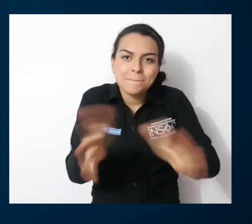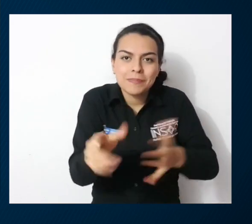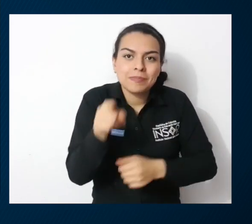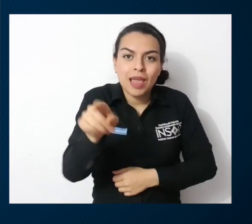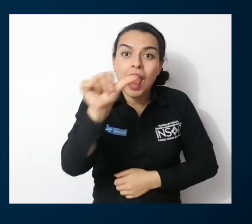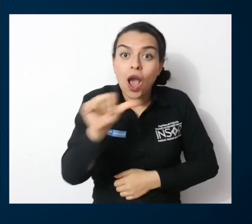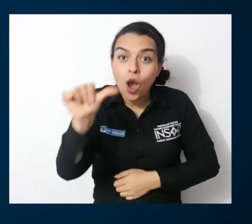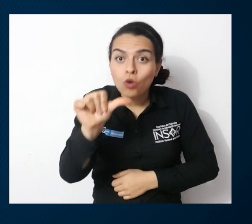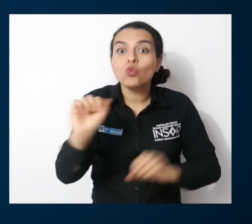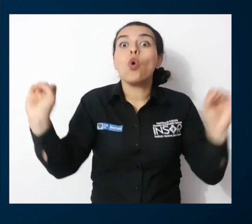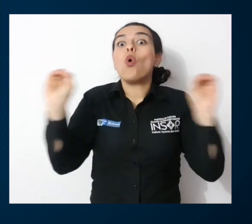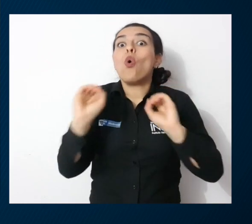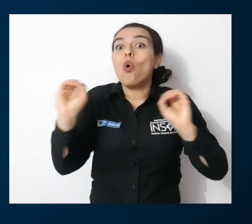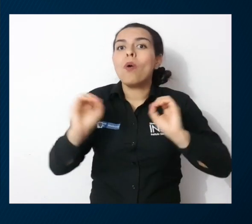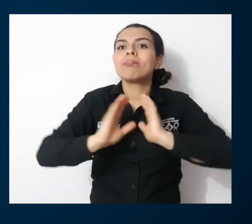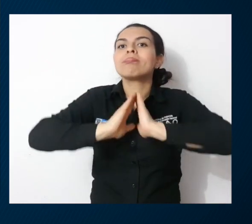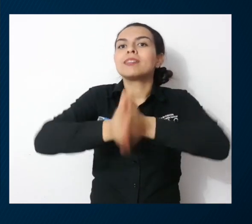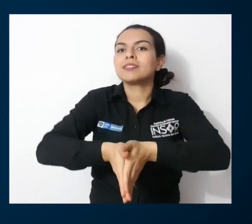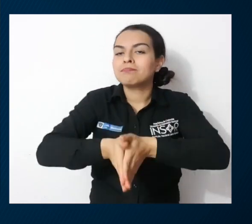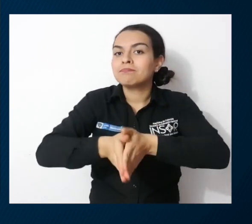o quizás en un escenario en diciembre.